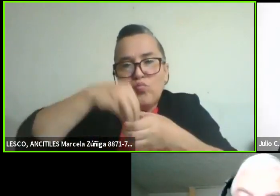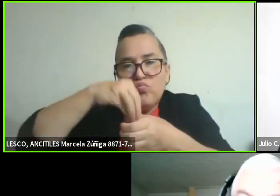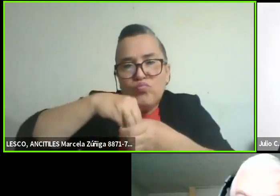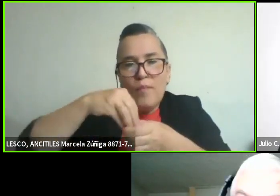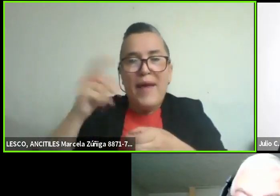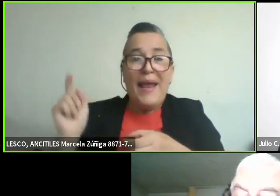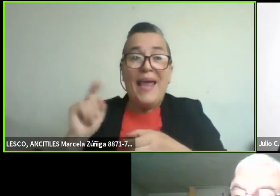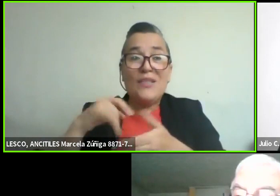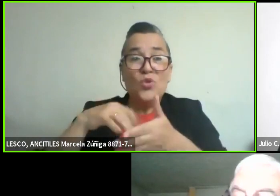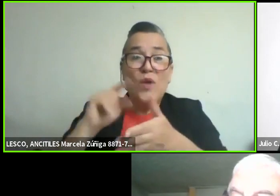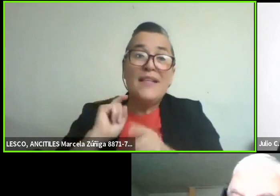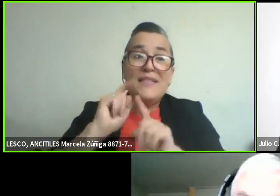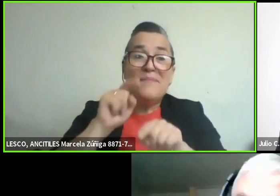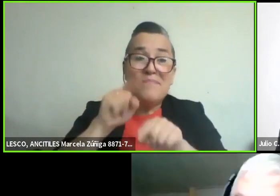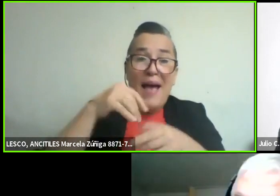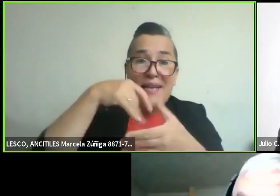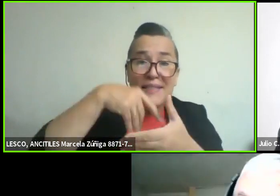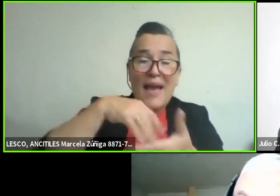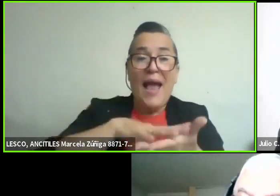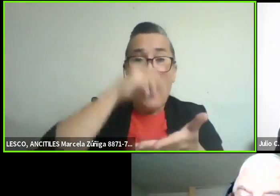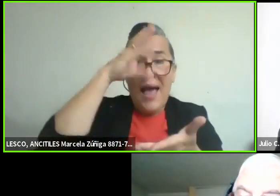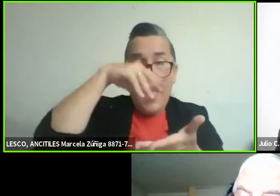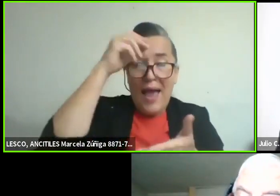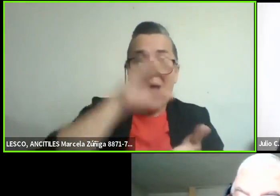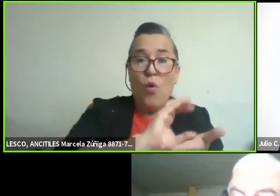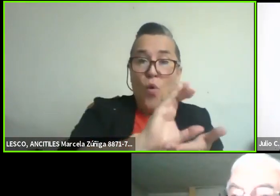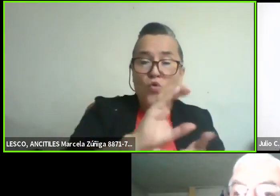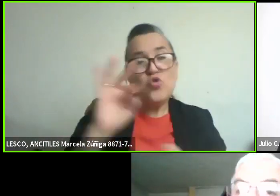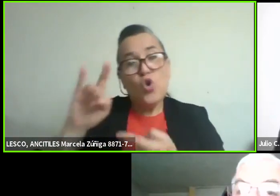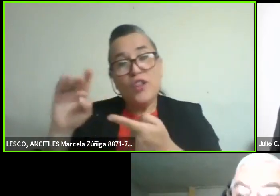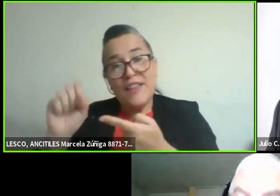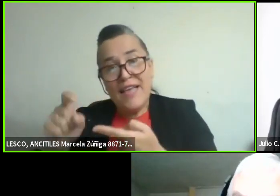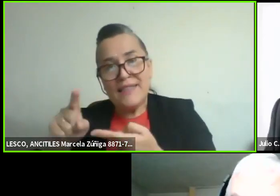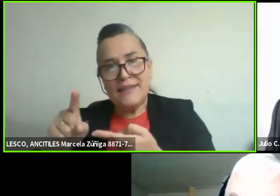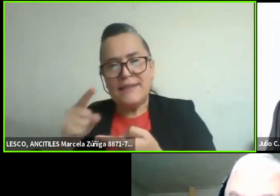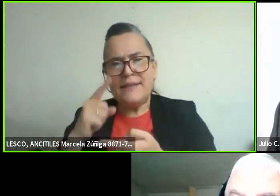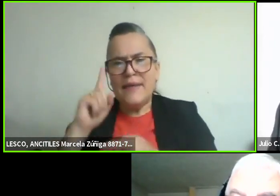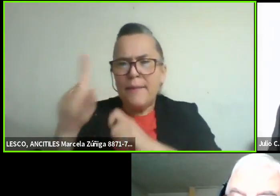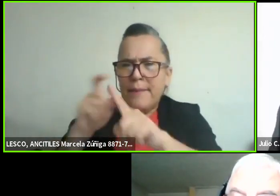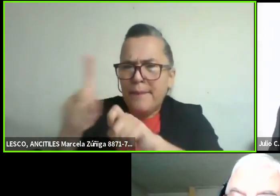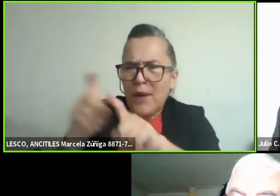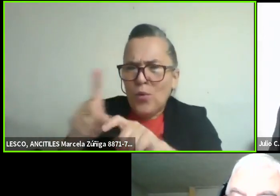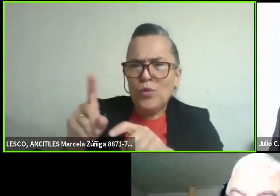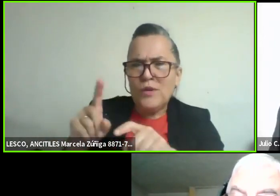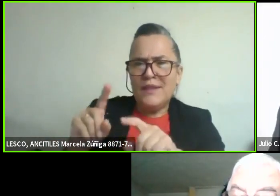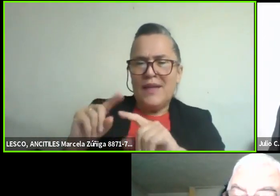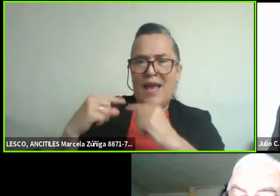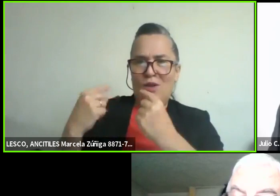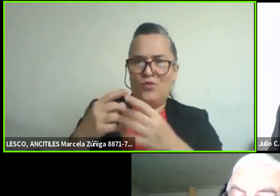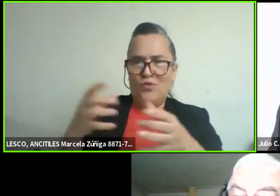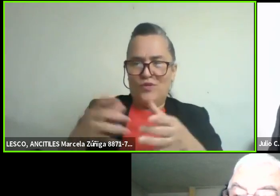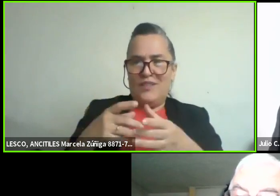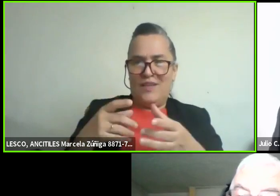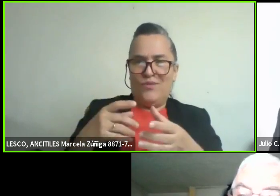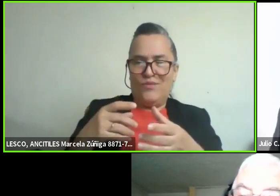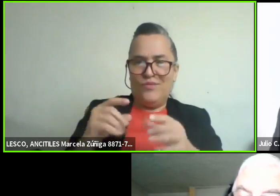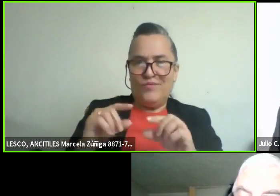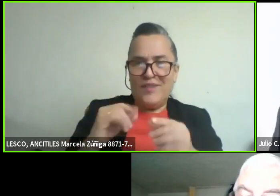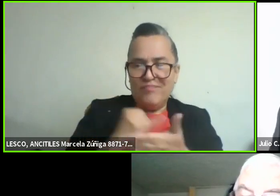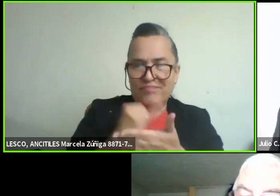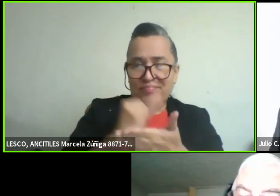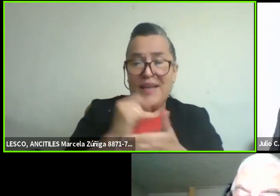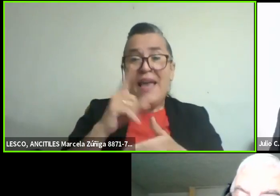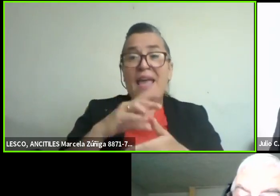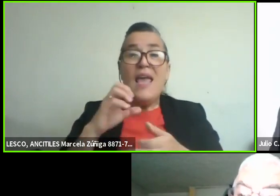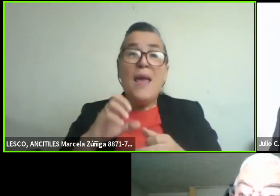a formarse en cursos o vayan a realizar sus tesis que alimenten con preguntas a los colectivos de investigación y que se dé la oportunidad de